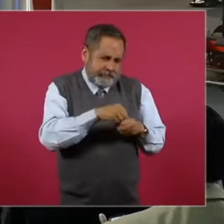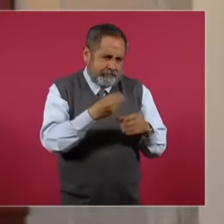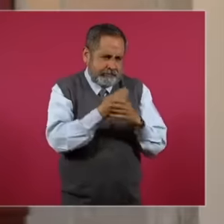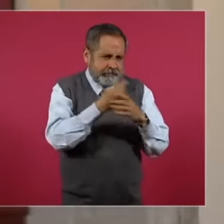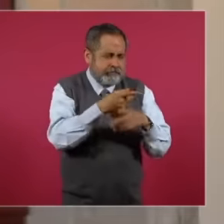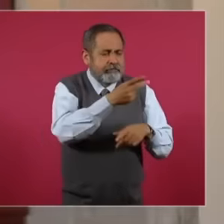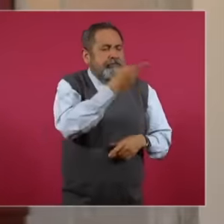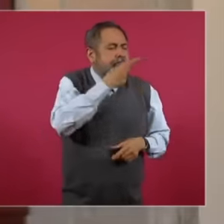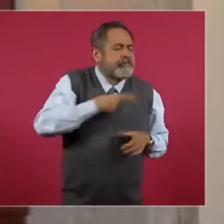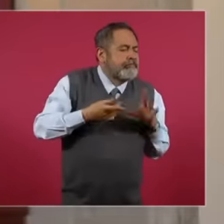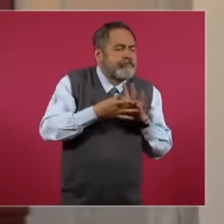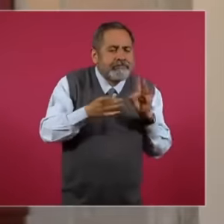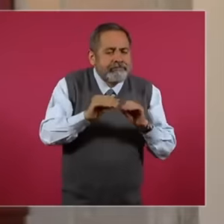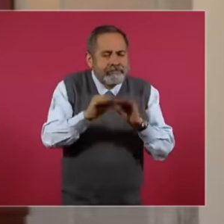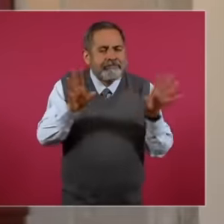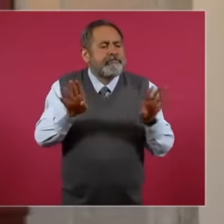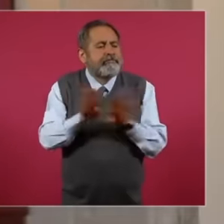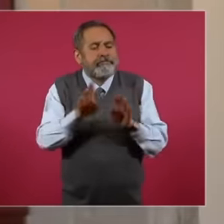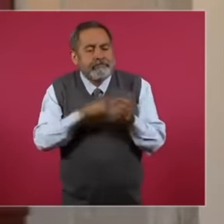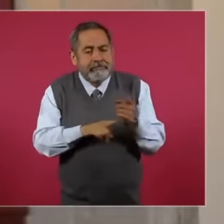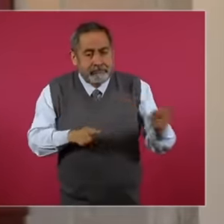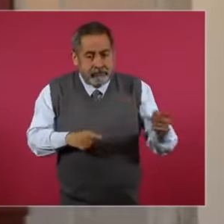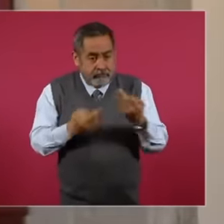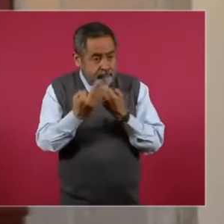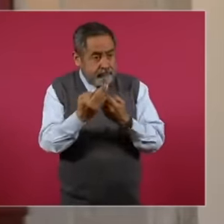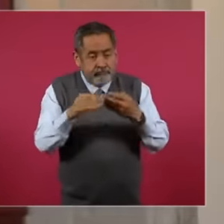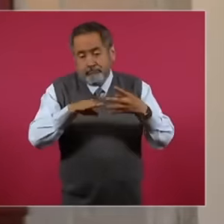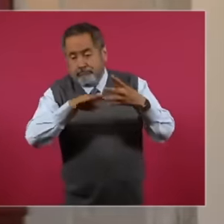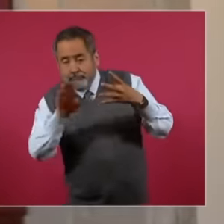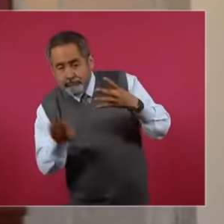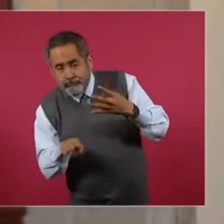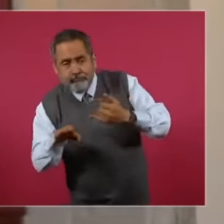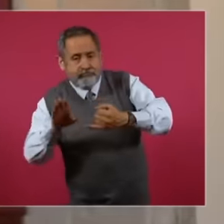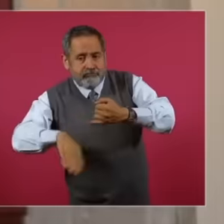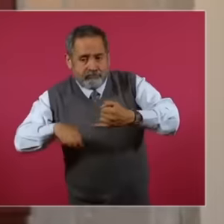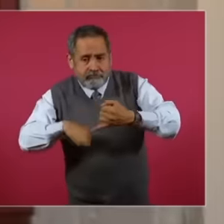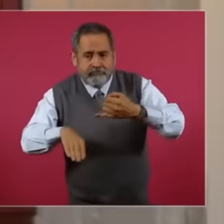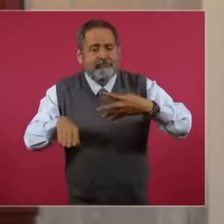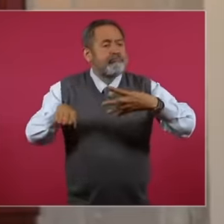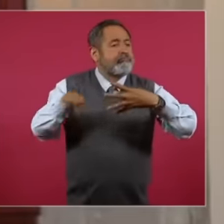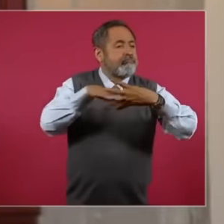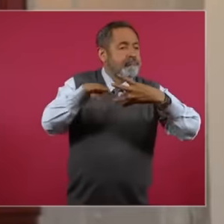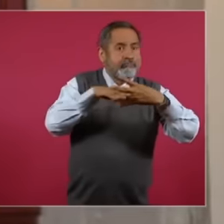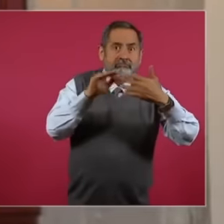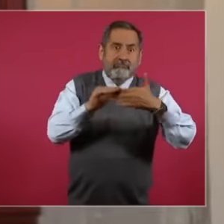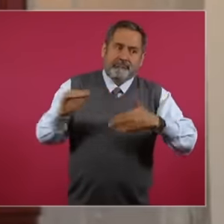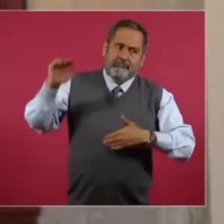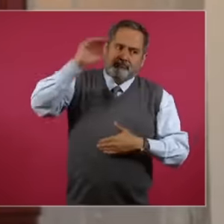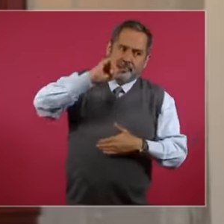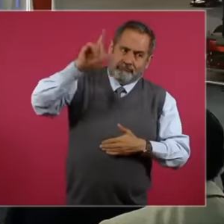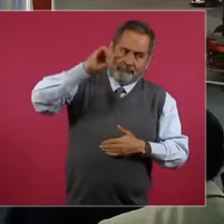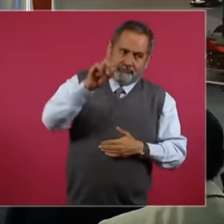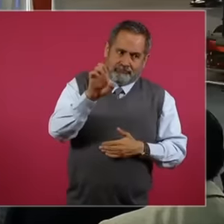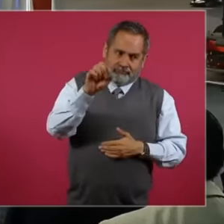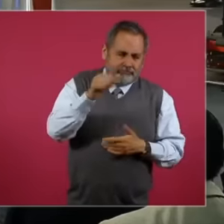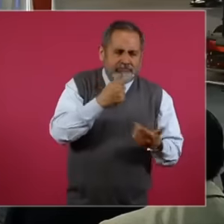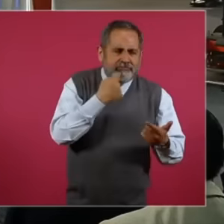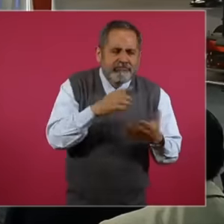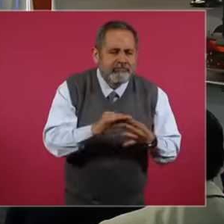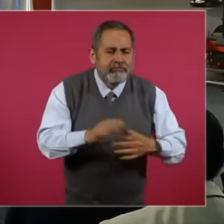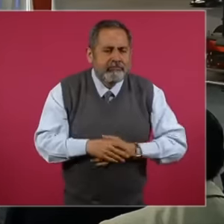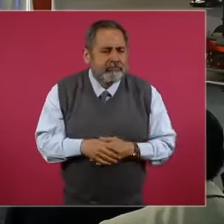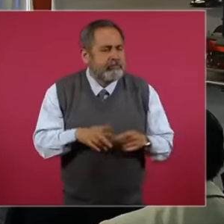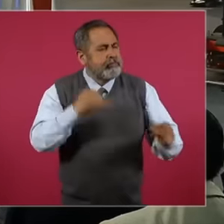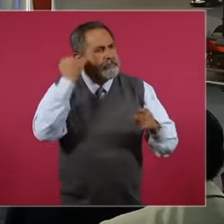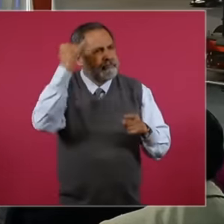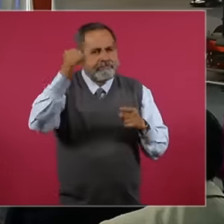pero nada más que nos digas si fue de los de abajo, de los de en medio o de los de arriba. ¿Cuál fue tu